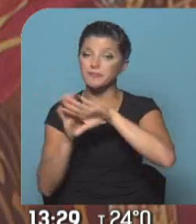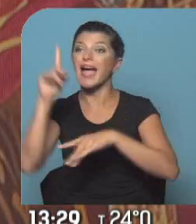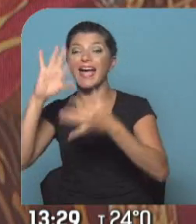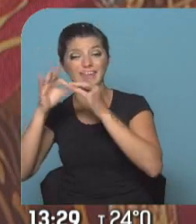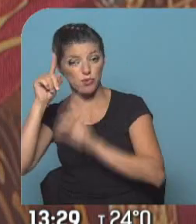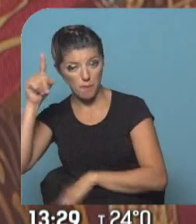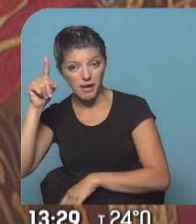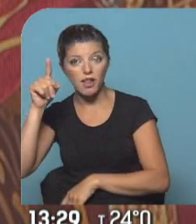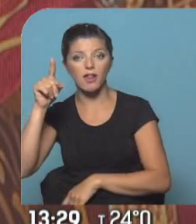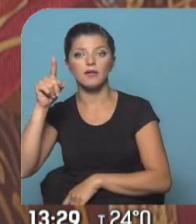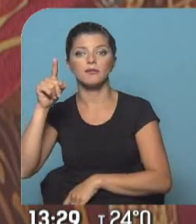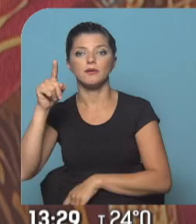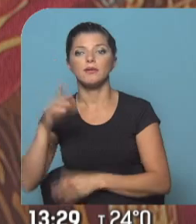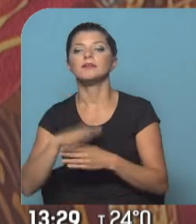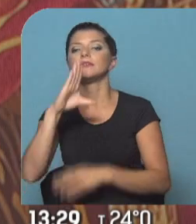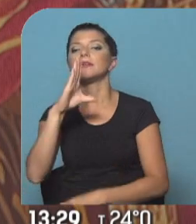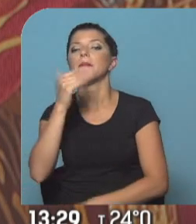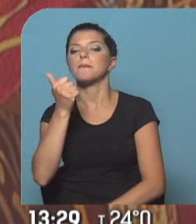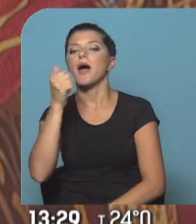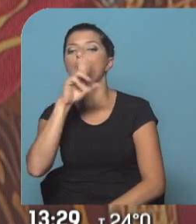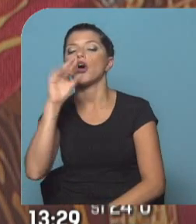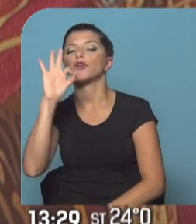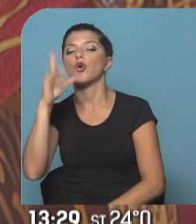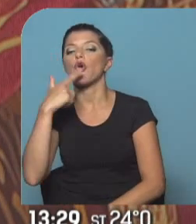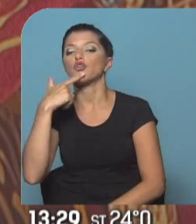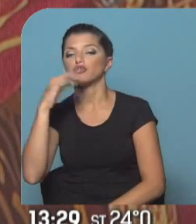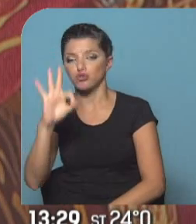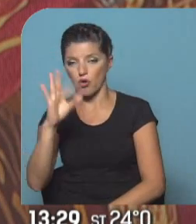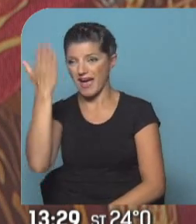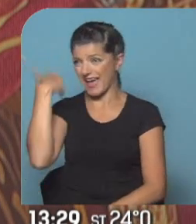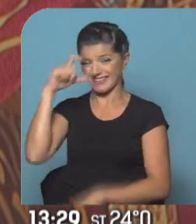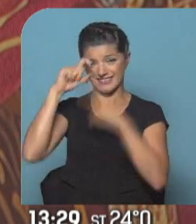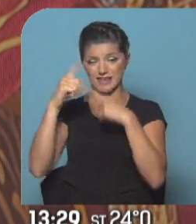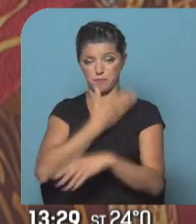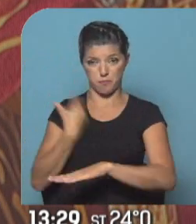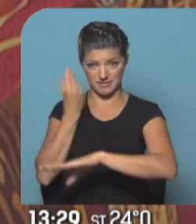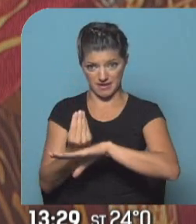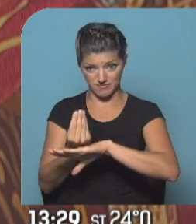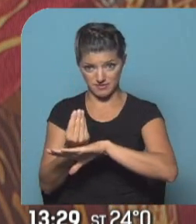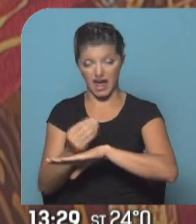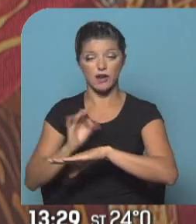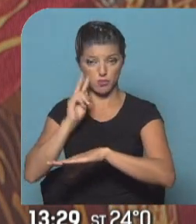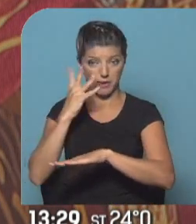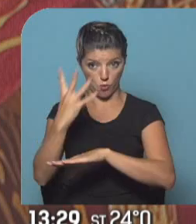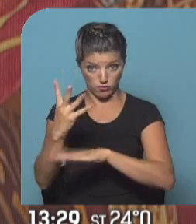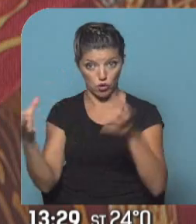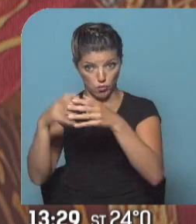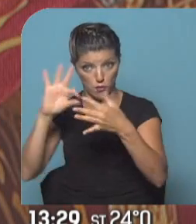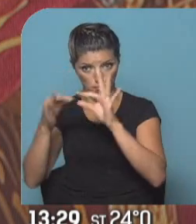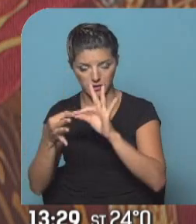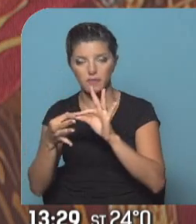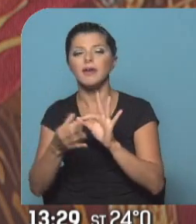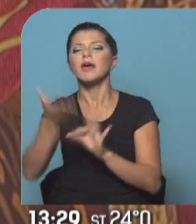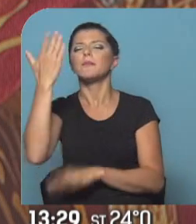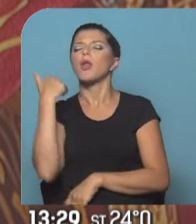lo que se llama la doctrina Barroso, de quien fue presidente de la Comisión Europea en 2004. ¿Qué dijo en aquel momento para frenar la